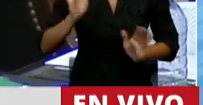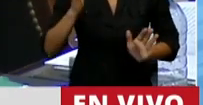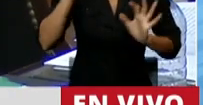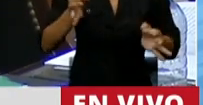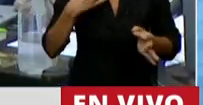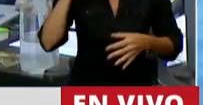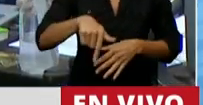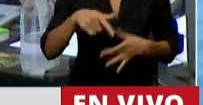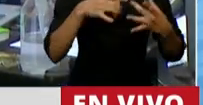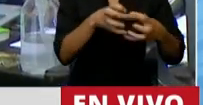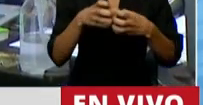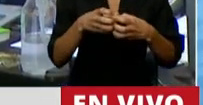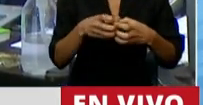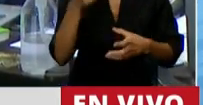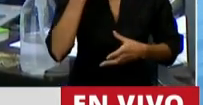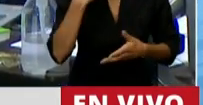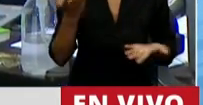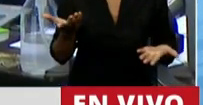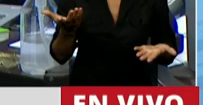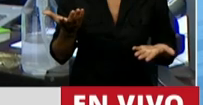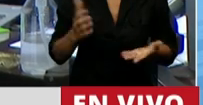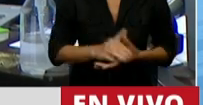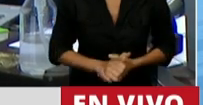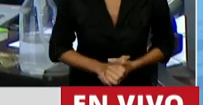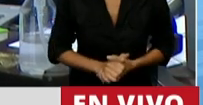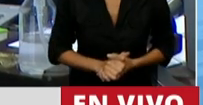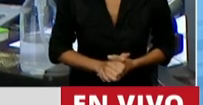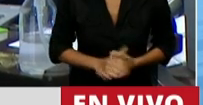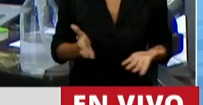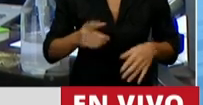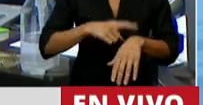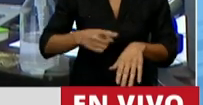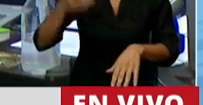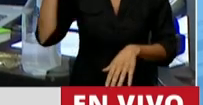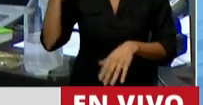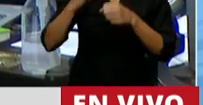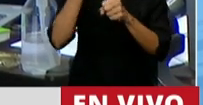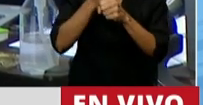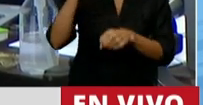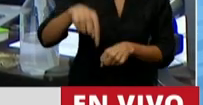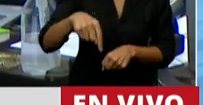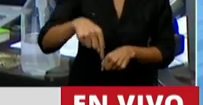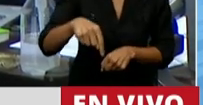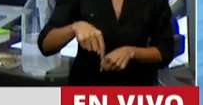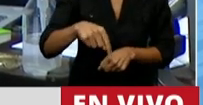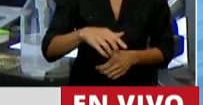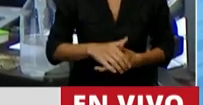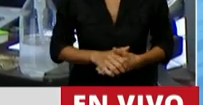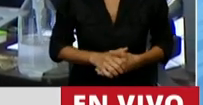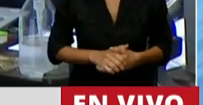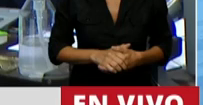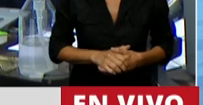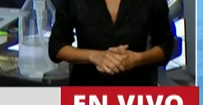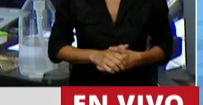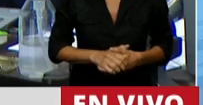que fue de un momento hasta la actualidad, donde tuve